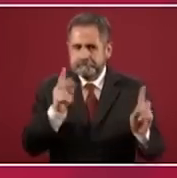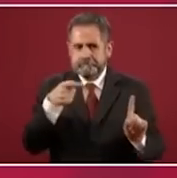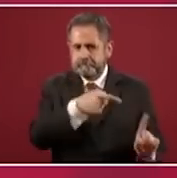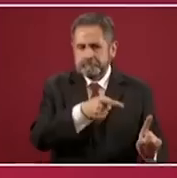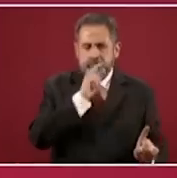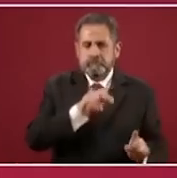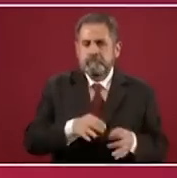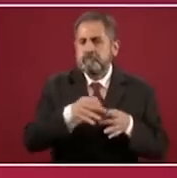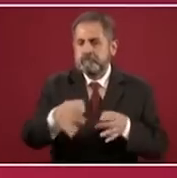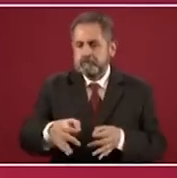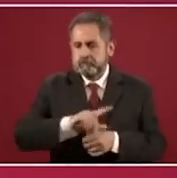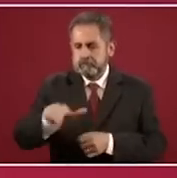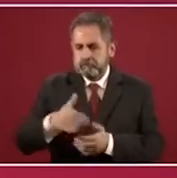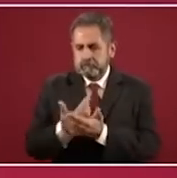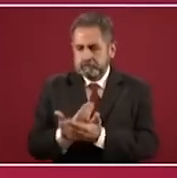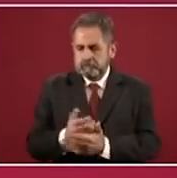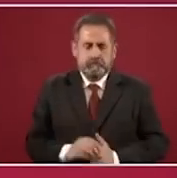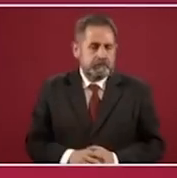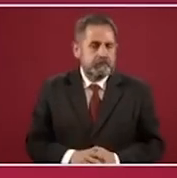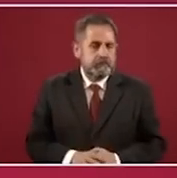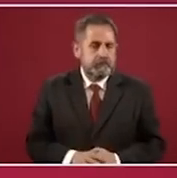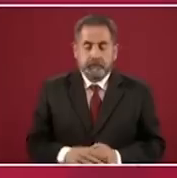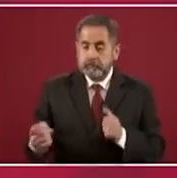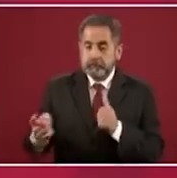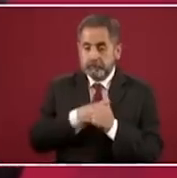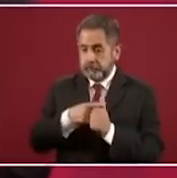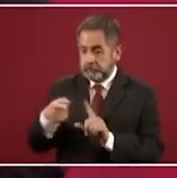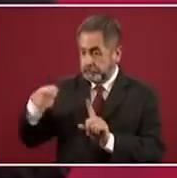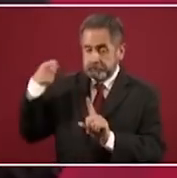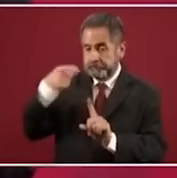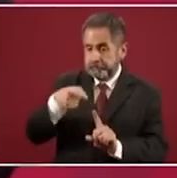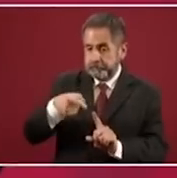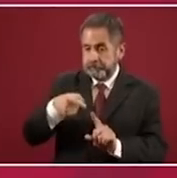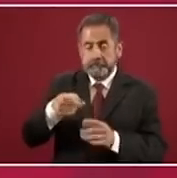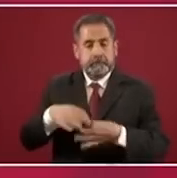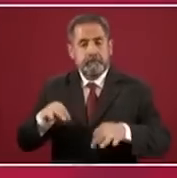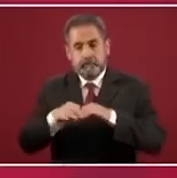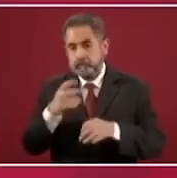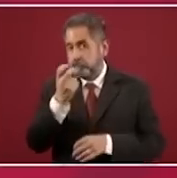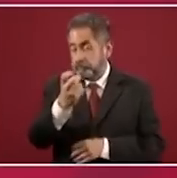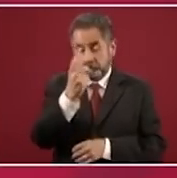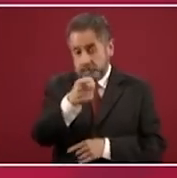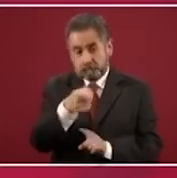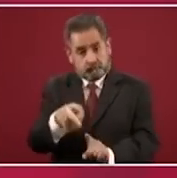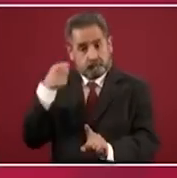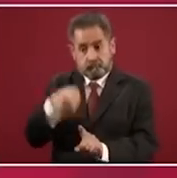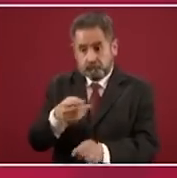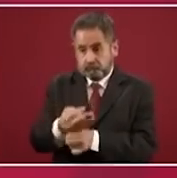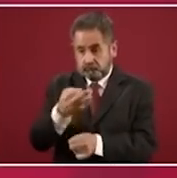pueden esperar. Tenemos como prioridad, repito, eso sí va